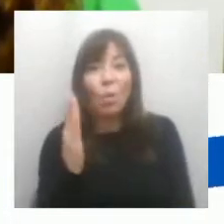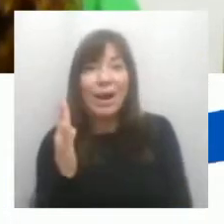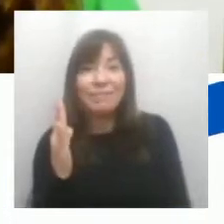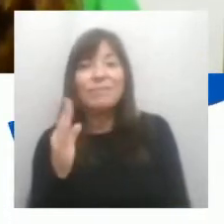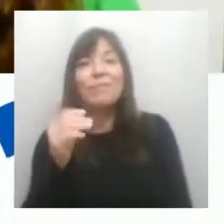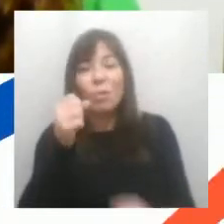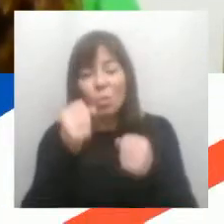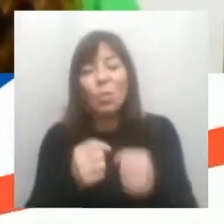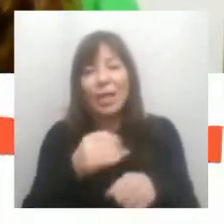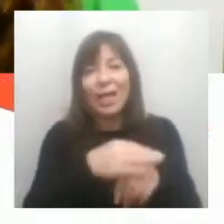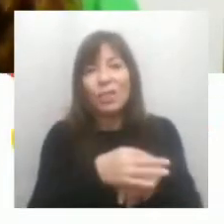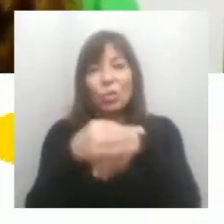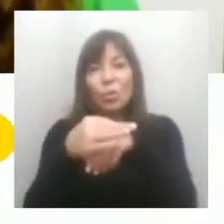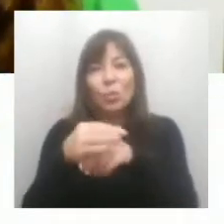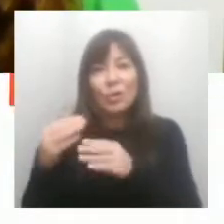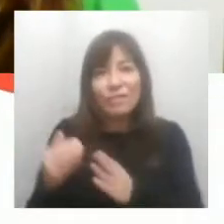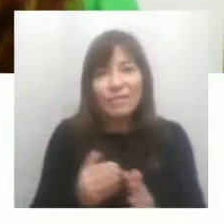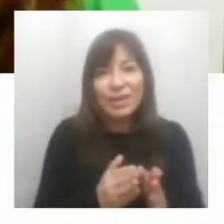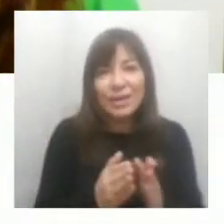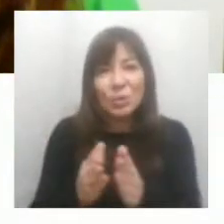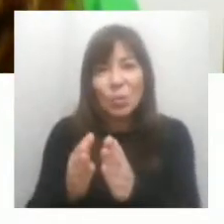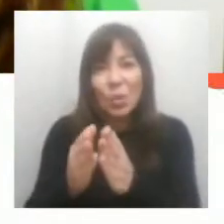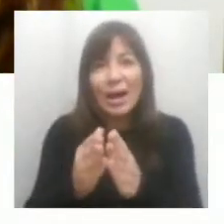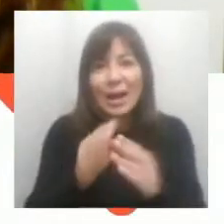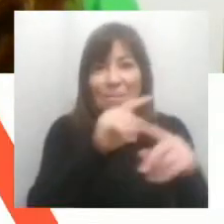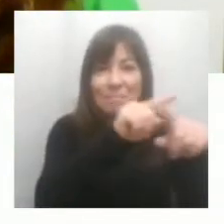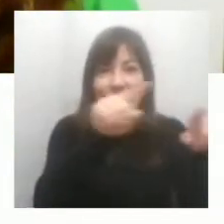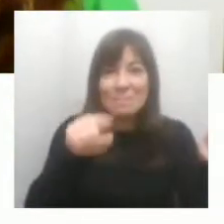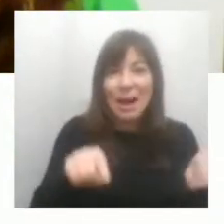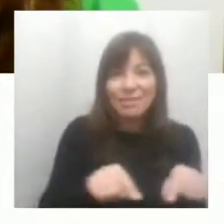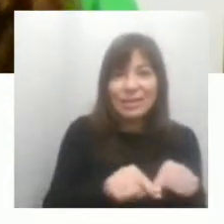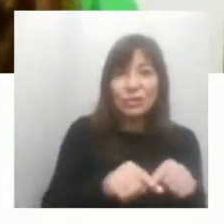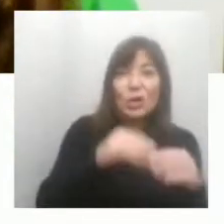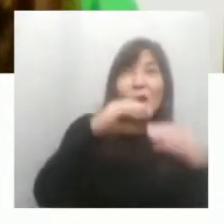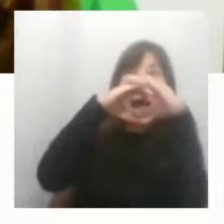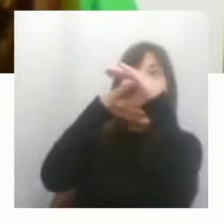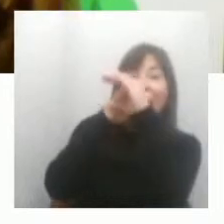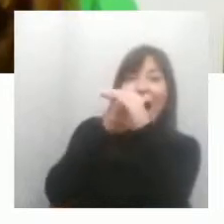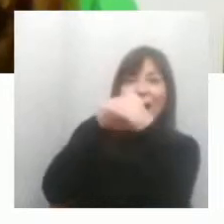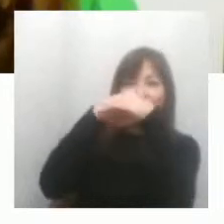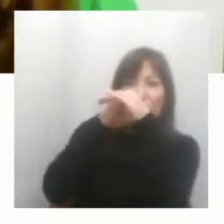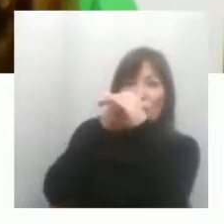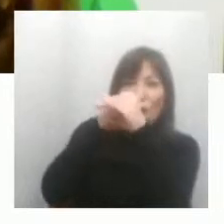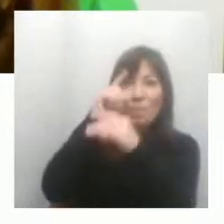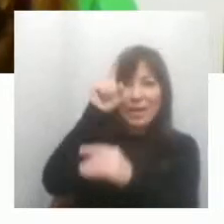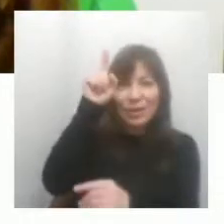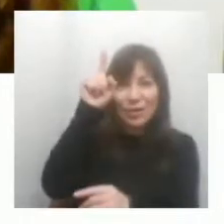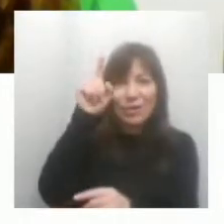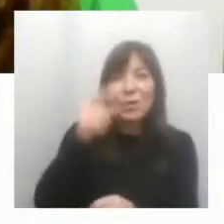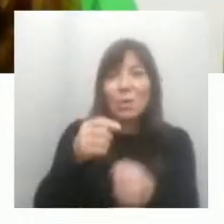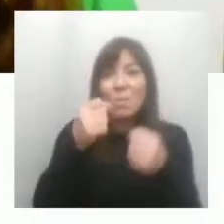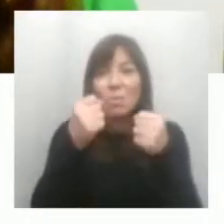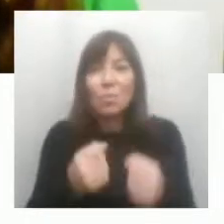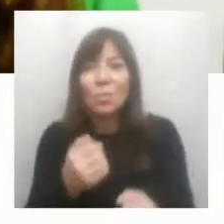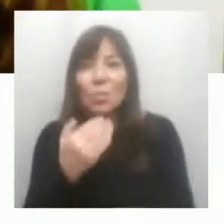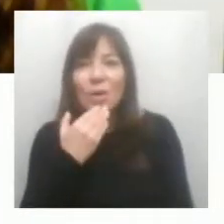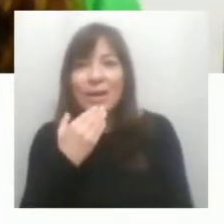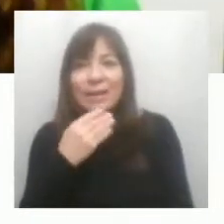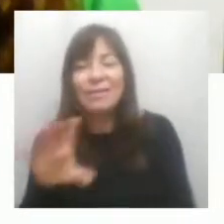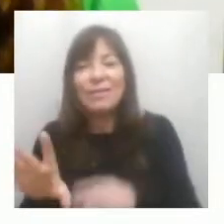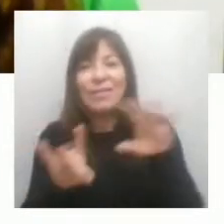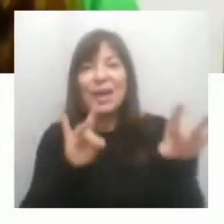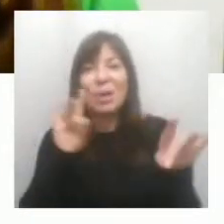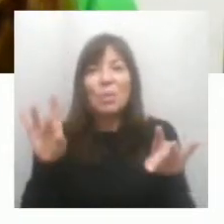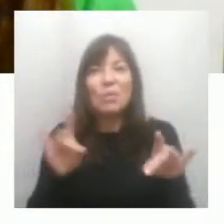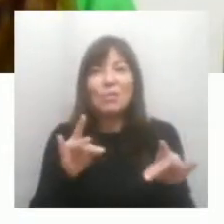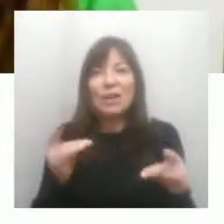los tours virtuales de los edificios Pabellón Astronómico y Pabellón Principal, el Museo Central, para que ustedes puedan ir descubriendo más sobre